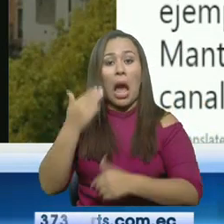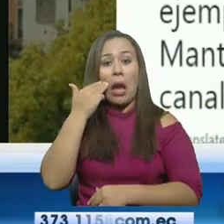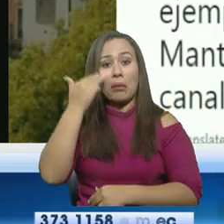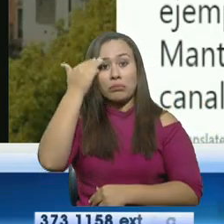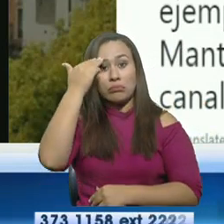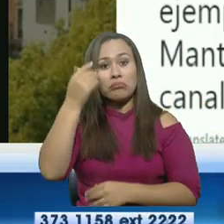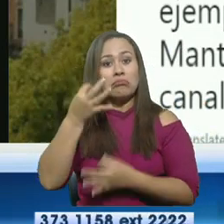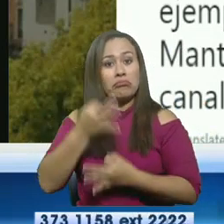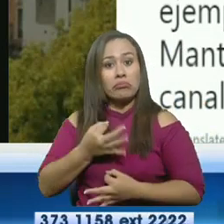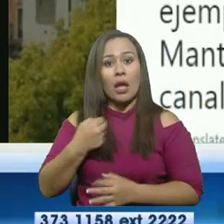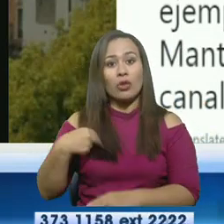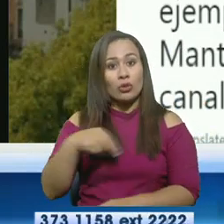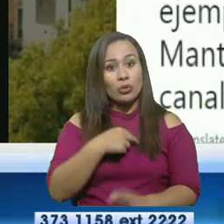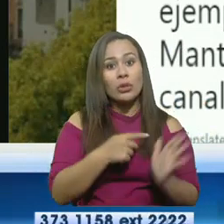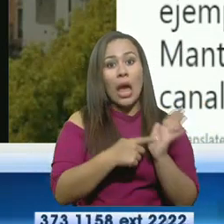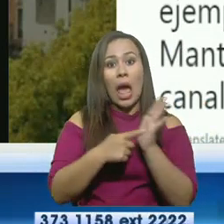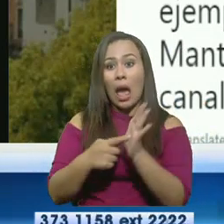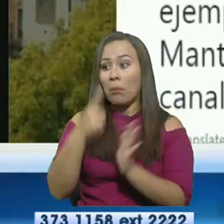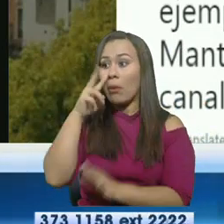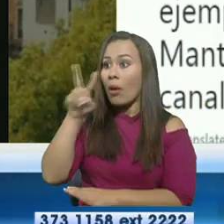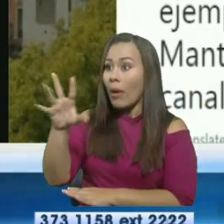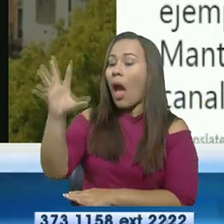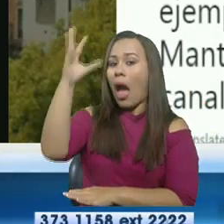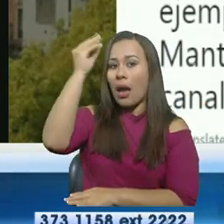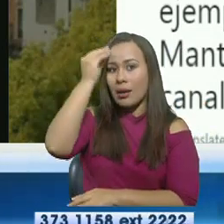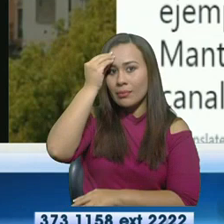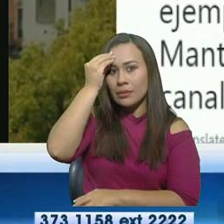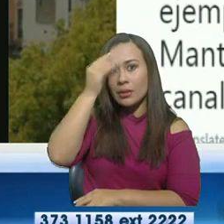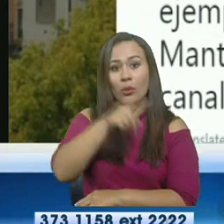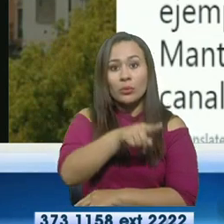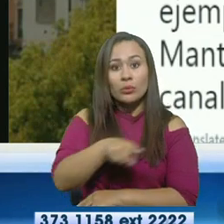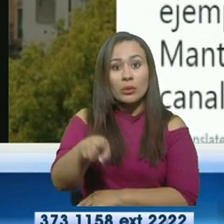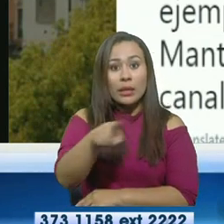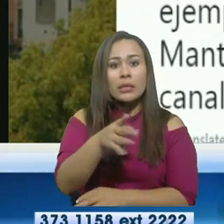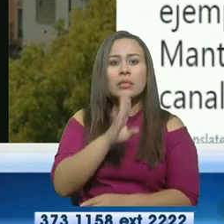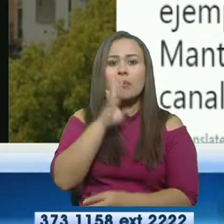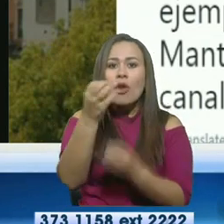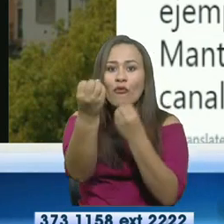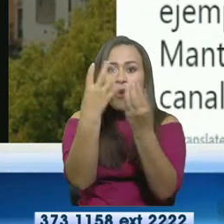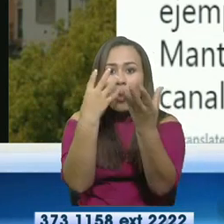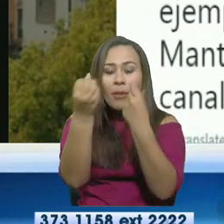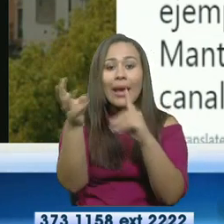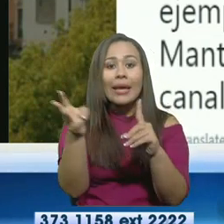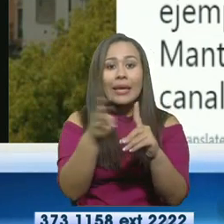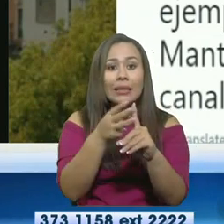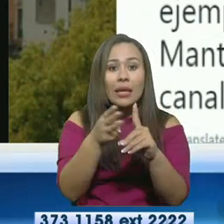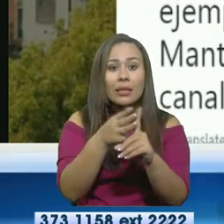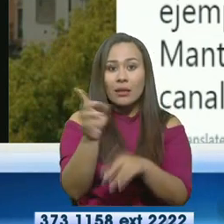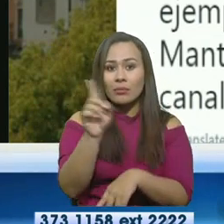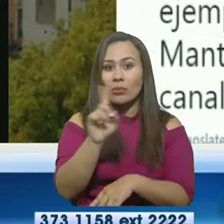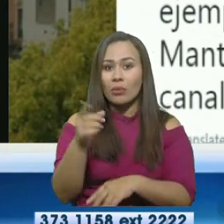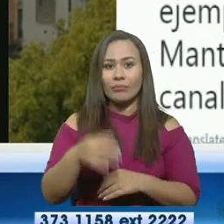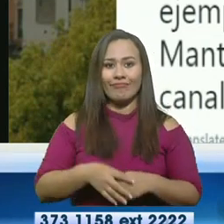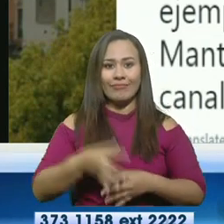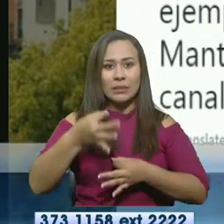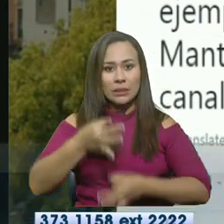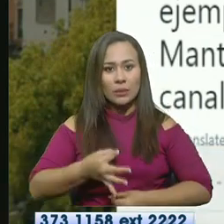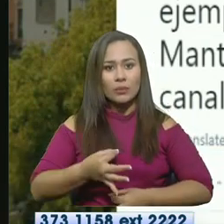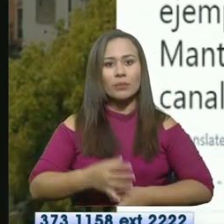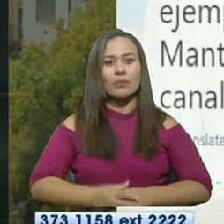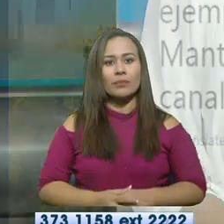un ejemplo a seguir ante situaciones como esta. Manténgase siempre informado por los canales oficiales.